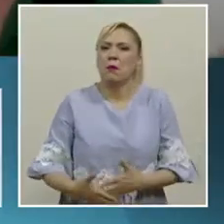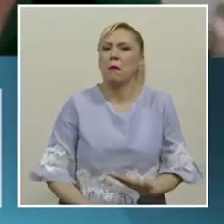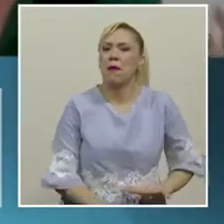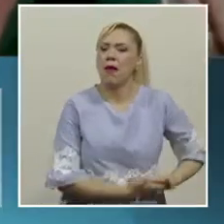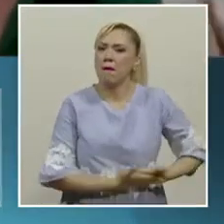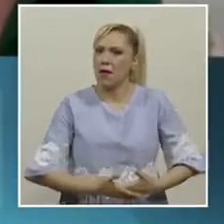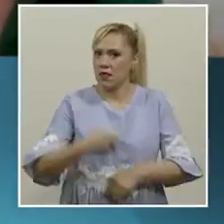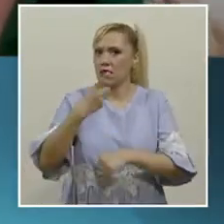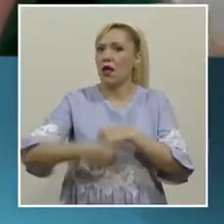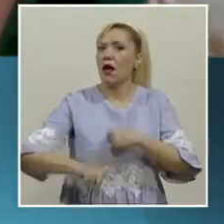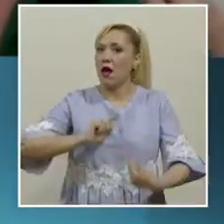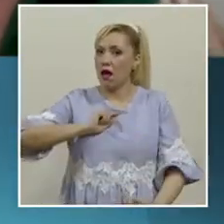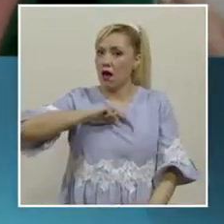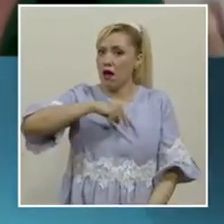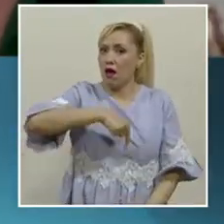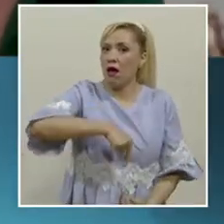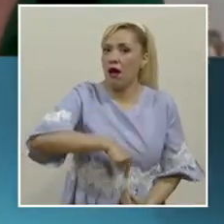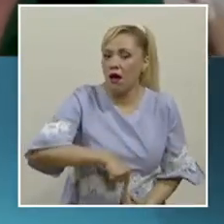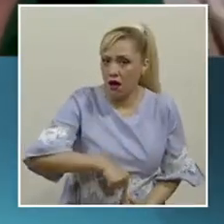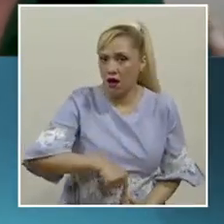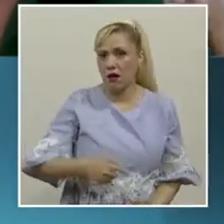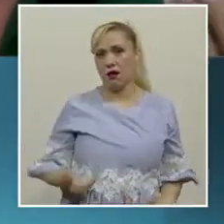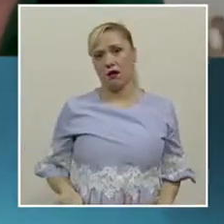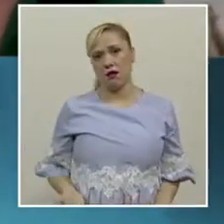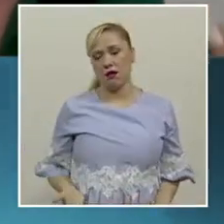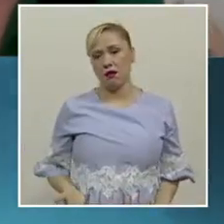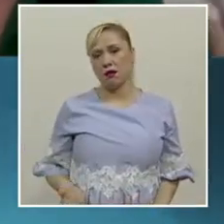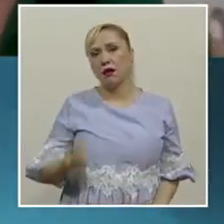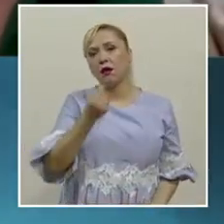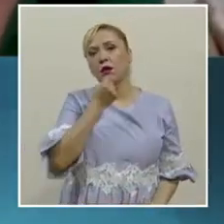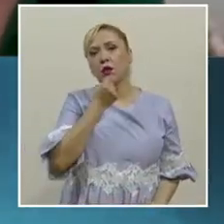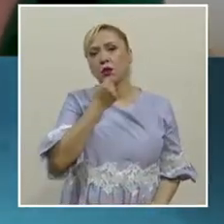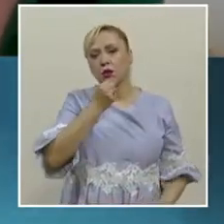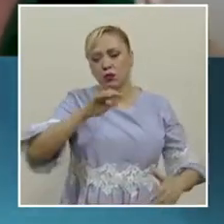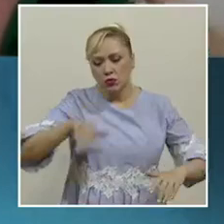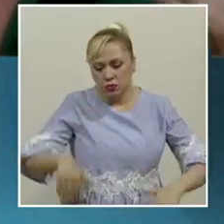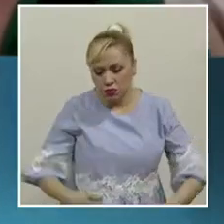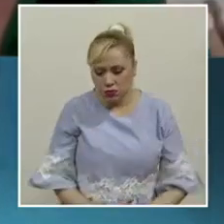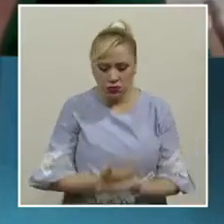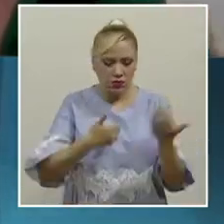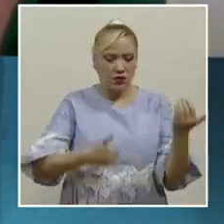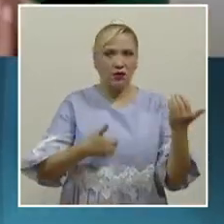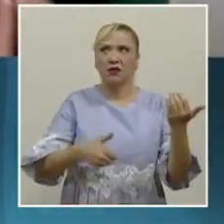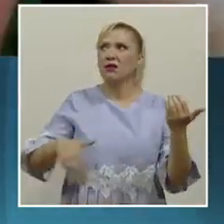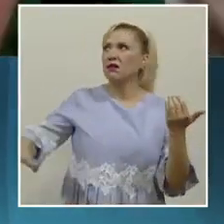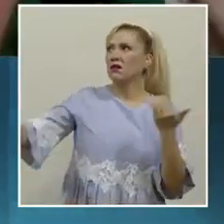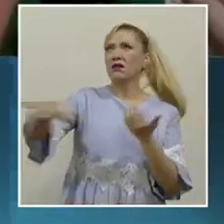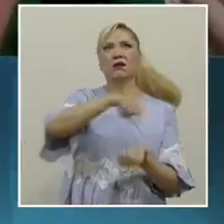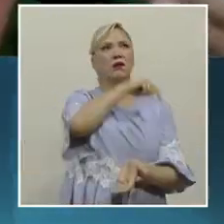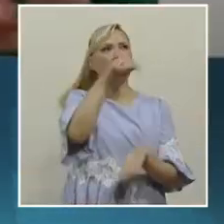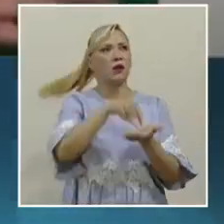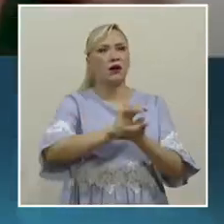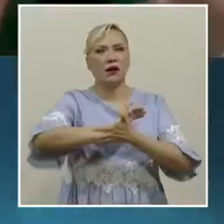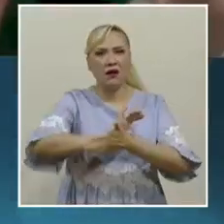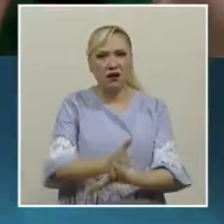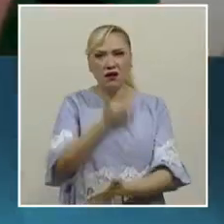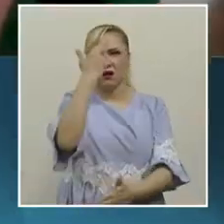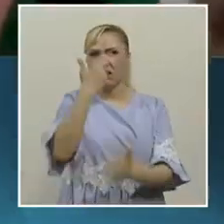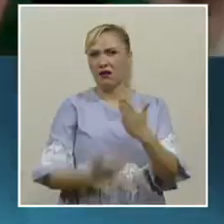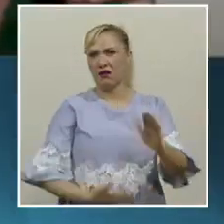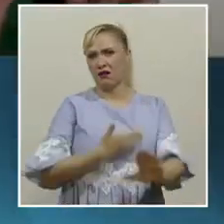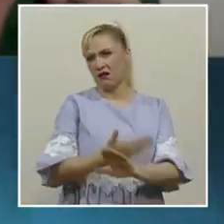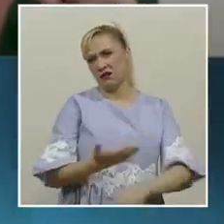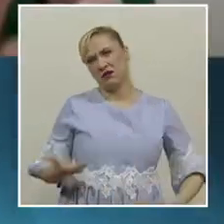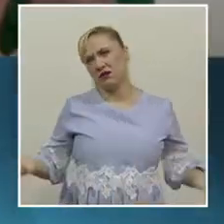desde esa perspectiva, pero nuestras infancias están naciendo en entornos de violencia y de discriminación. Lo